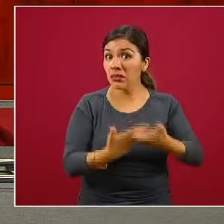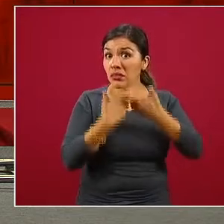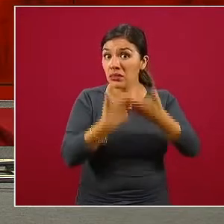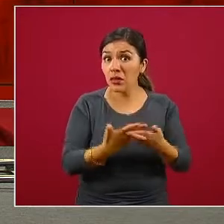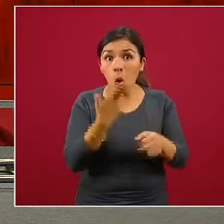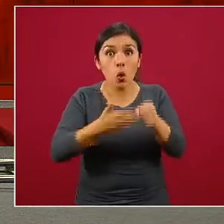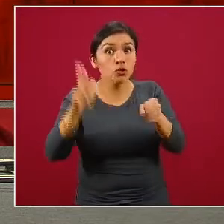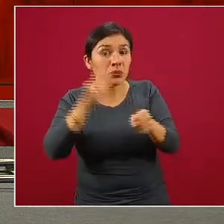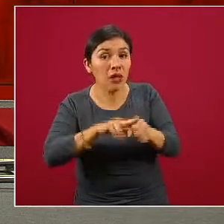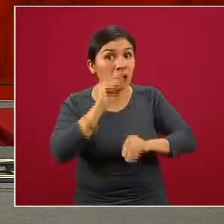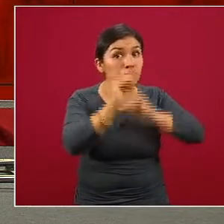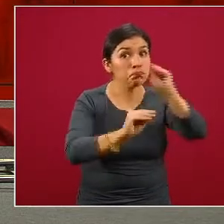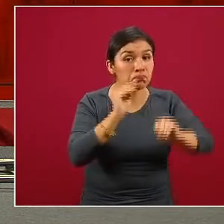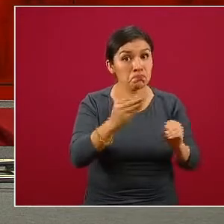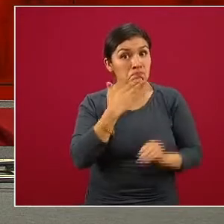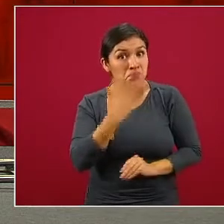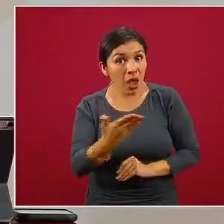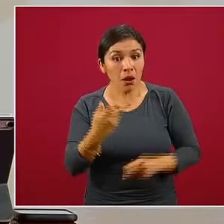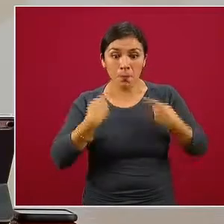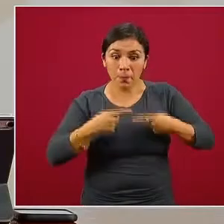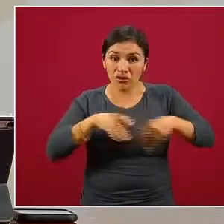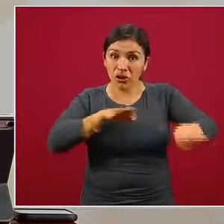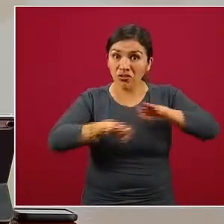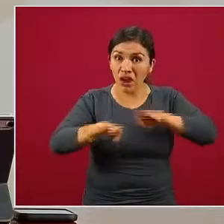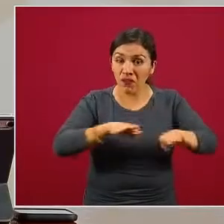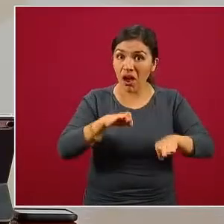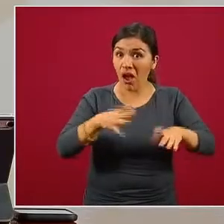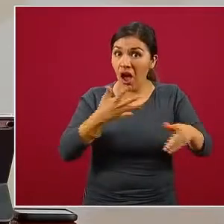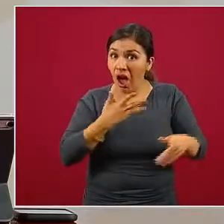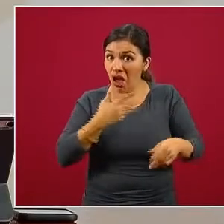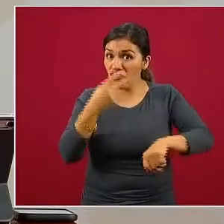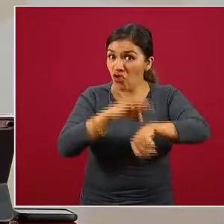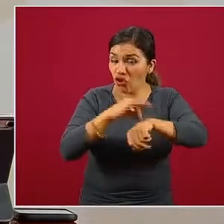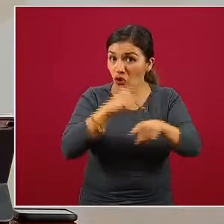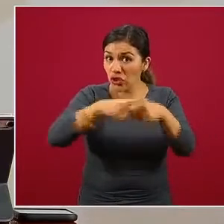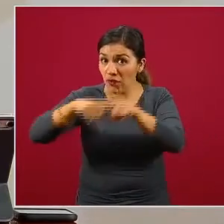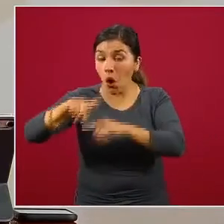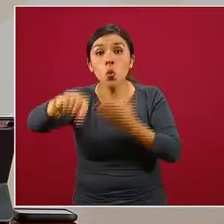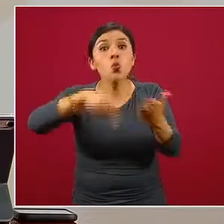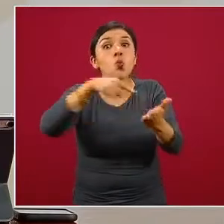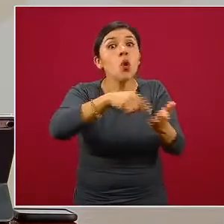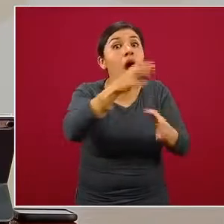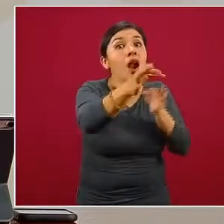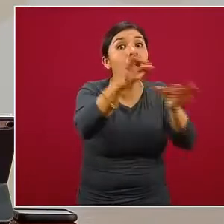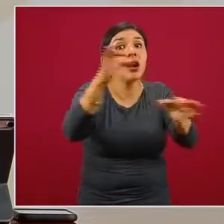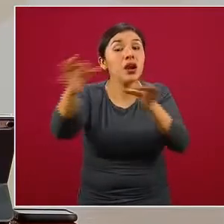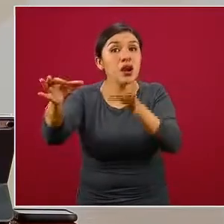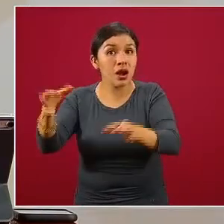suficiente infraestructura de salud, personal, equipos en el nivel local.